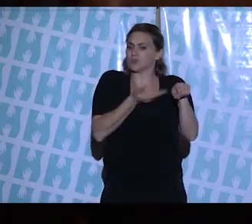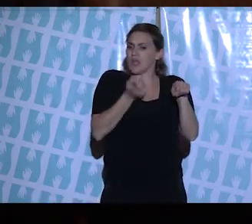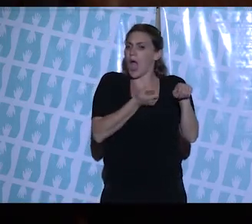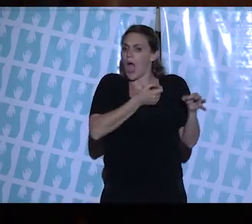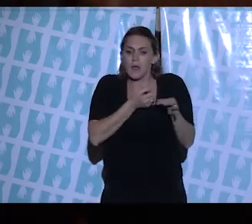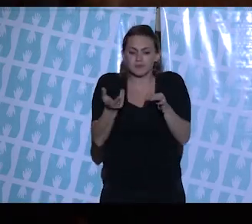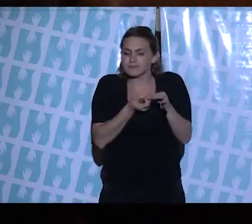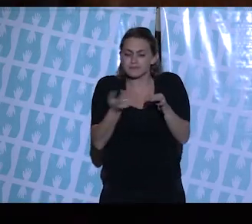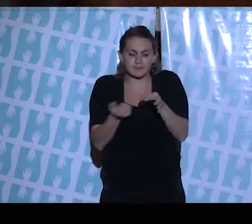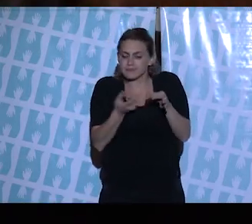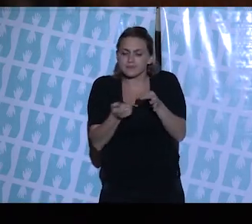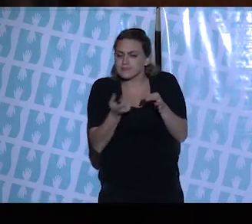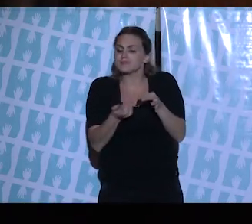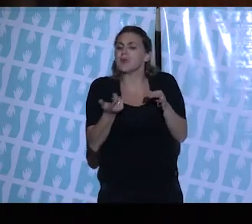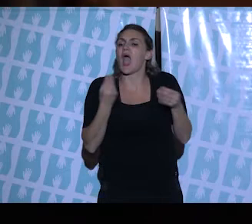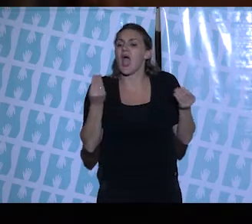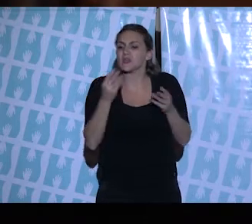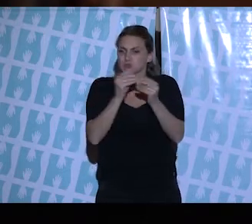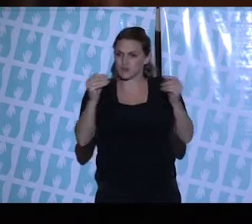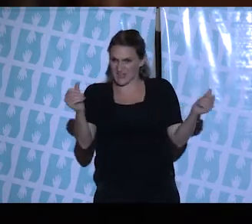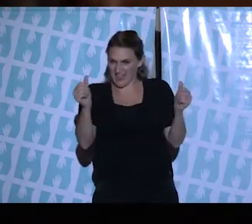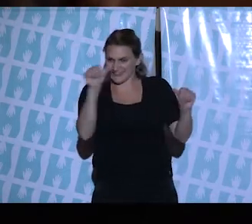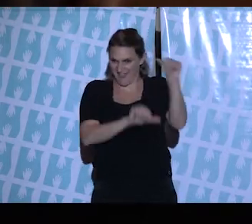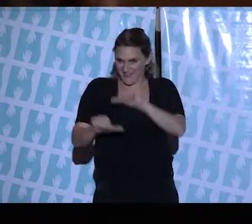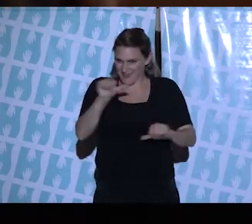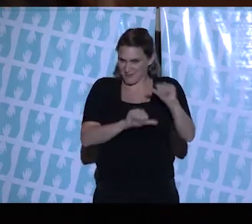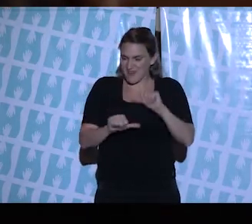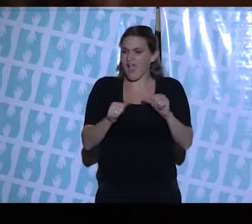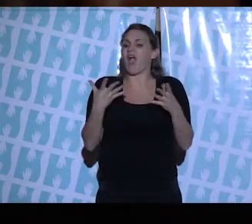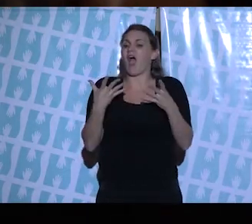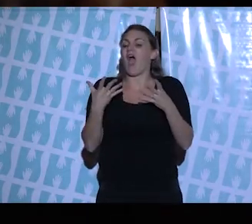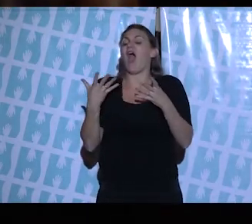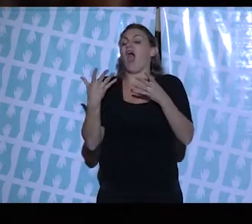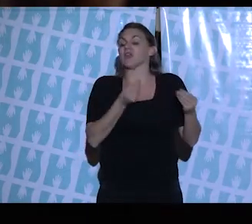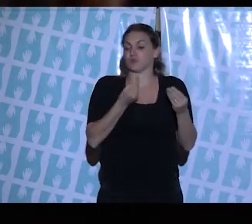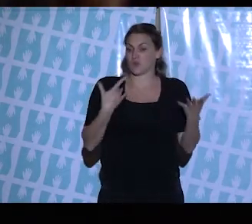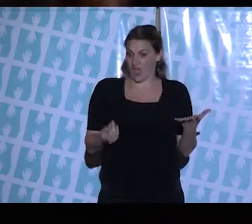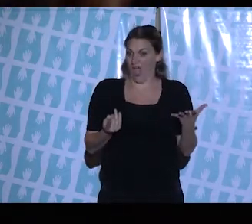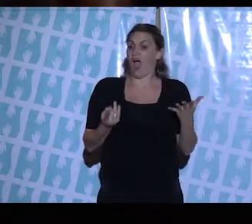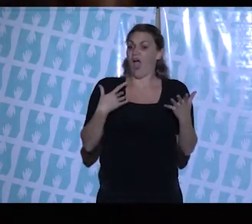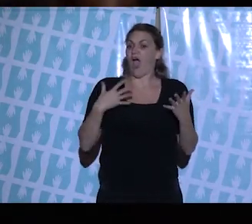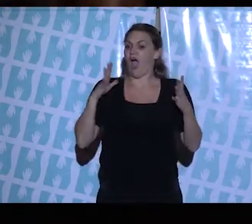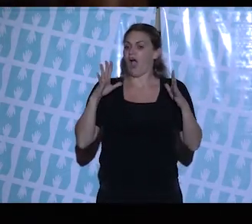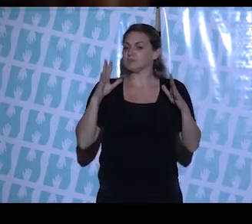química fundamental para el control del movimiento que se llama dopamina.